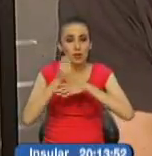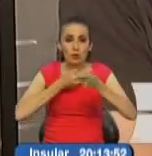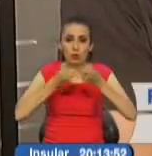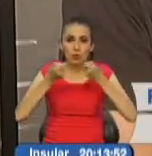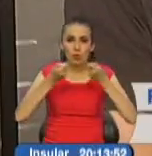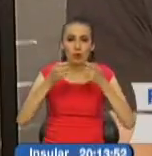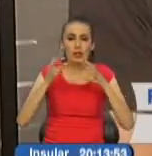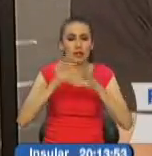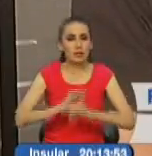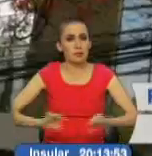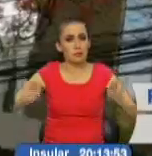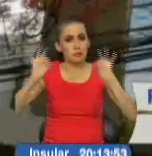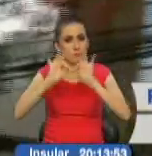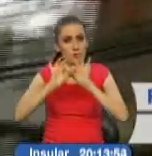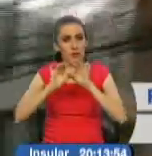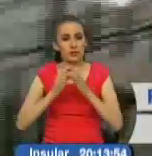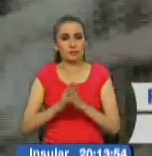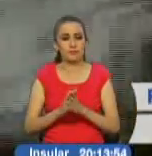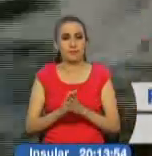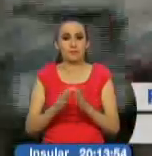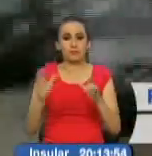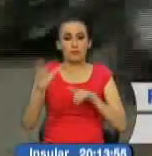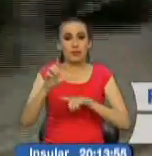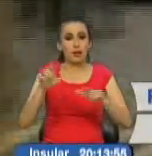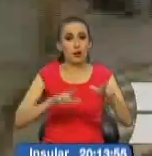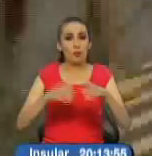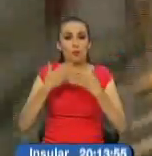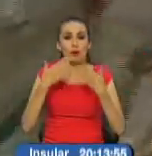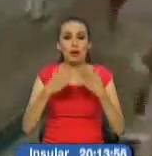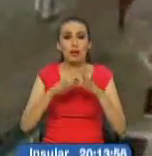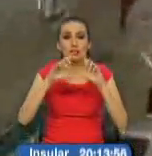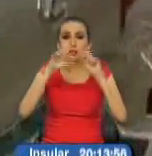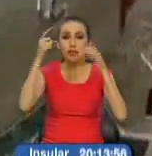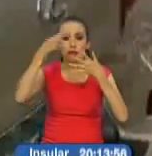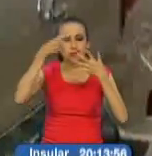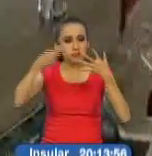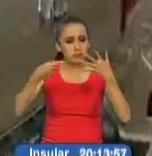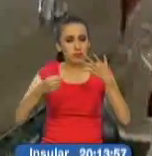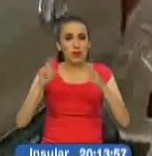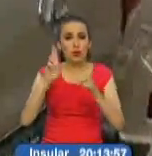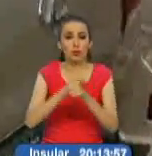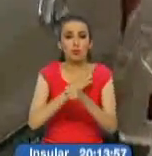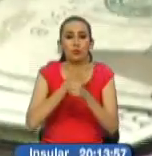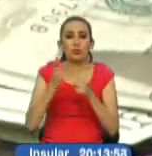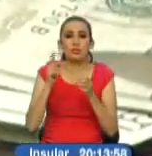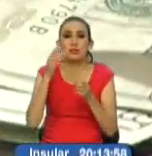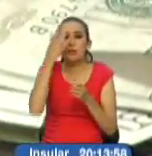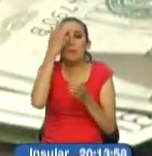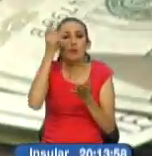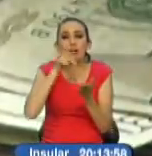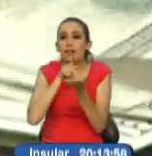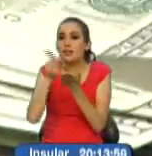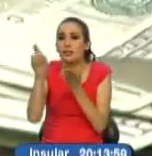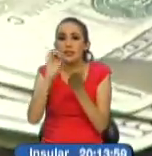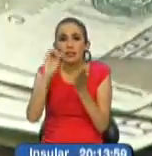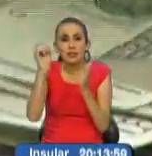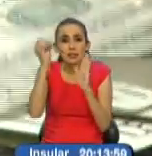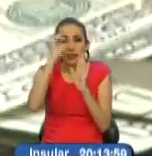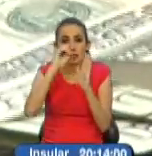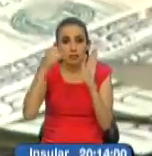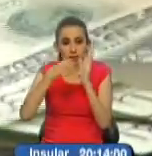son fundamentales. Los territorios considerados paraísos fiscales son usados para evadir impuestos o esconder